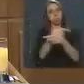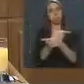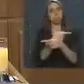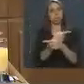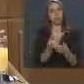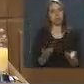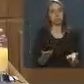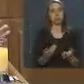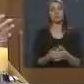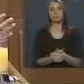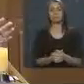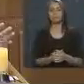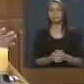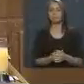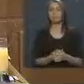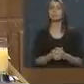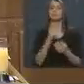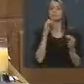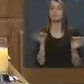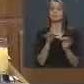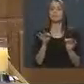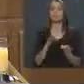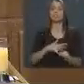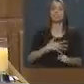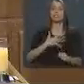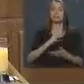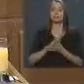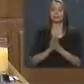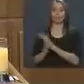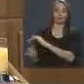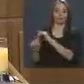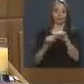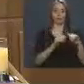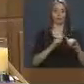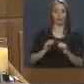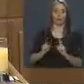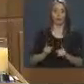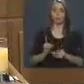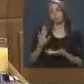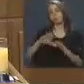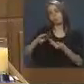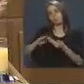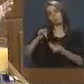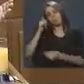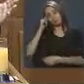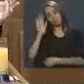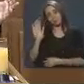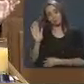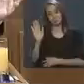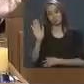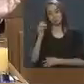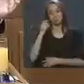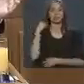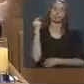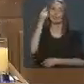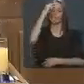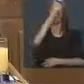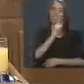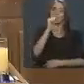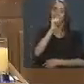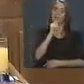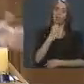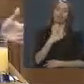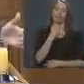quiero, para esto, dar un argumento de sentido común. Y perdone que sea una hipótesis que yo no